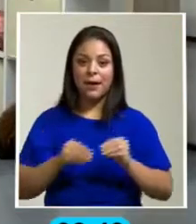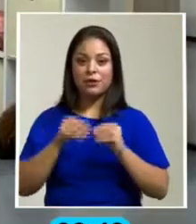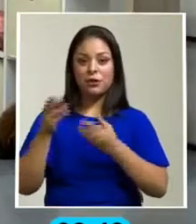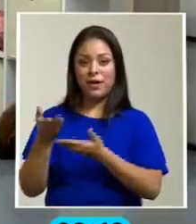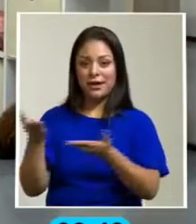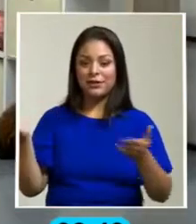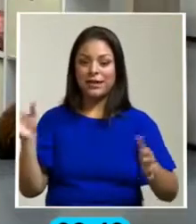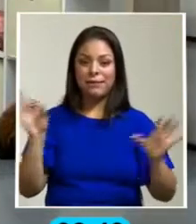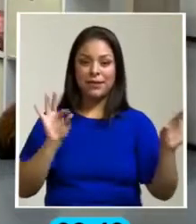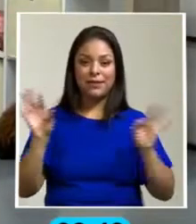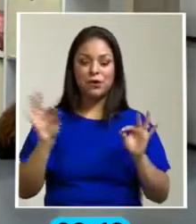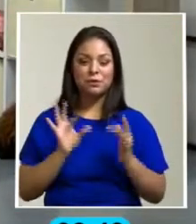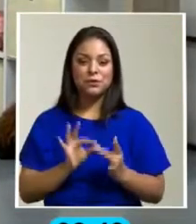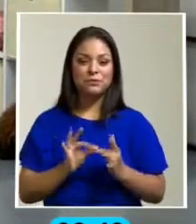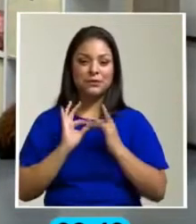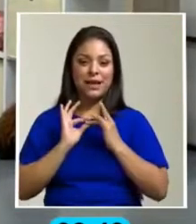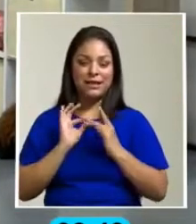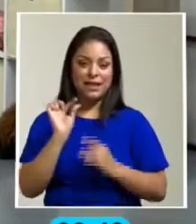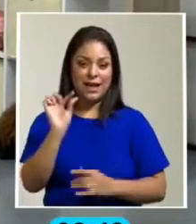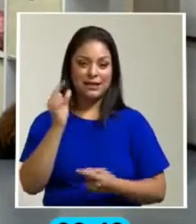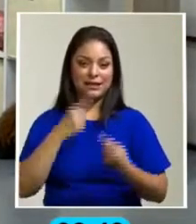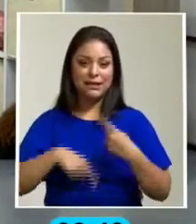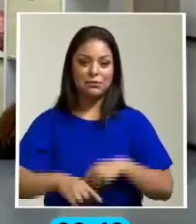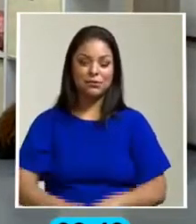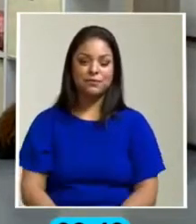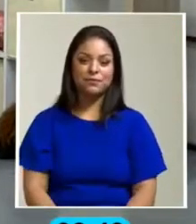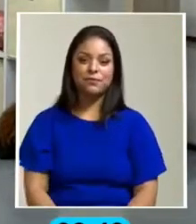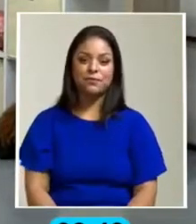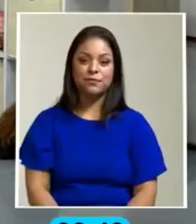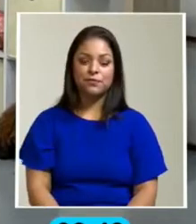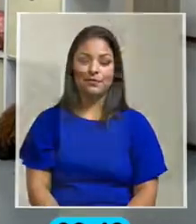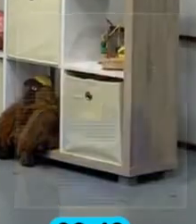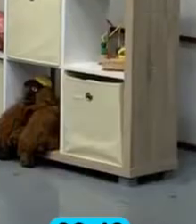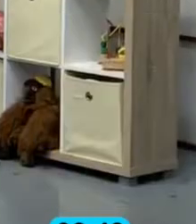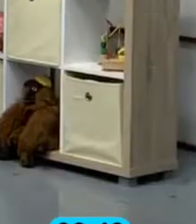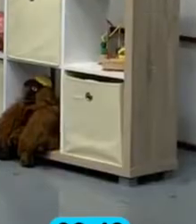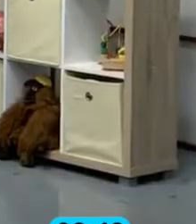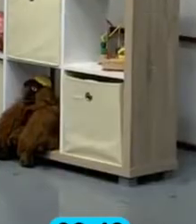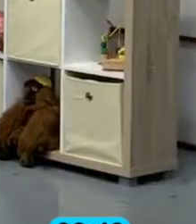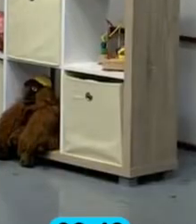invitados muy especiales. Ya casi regresamos.